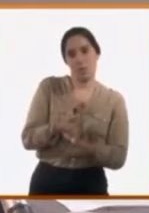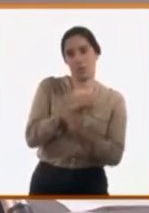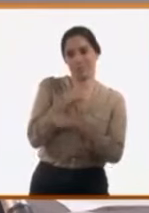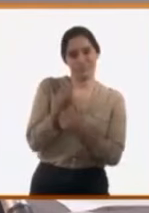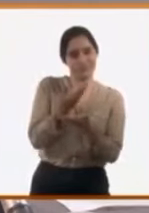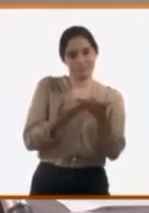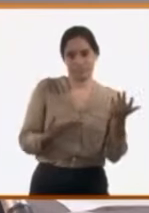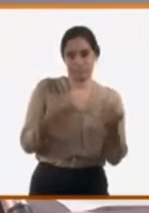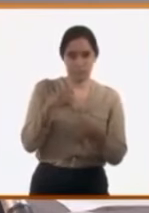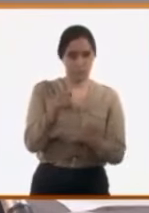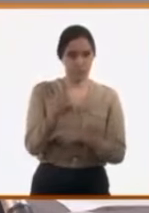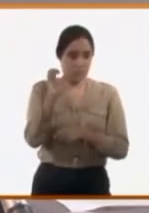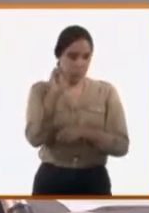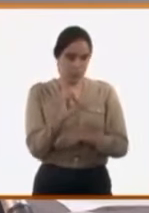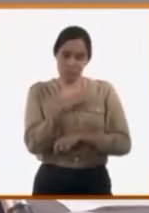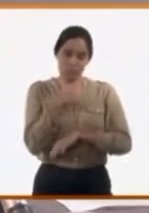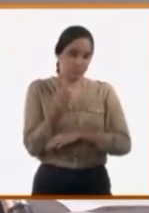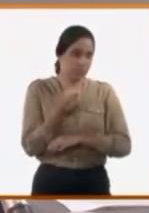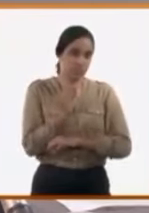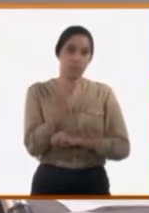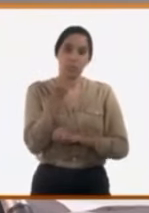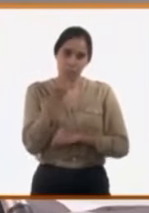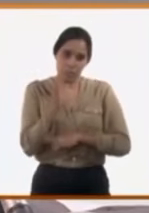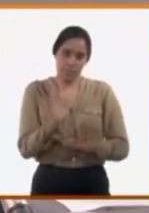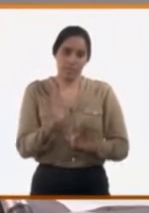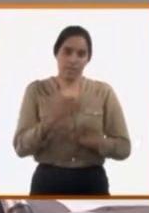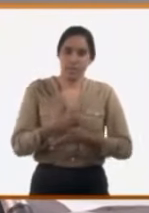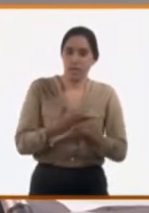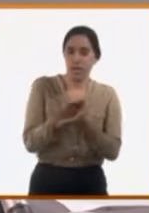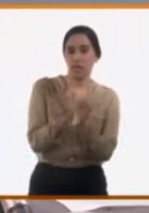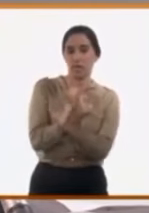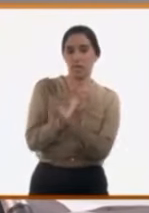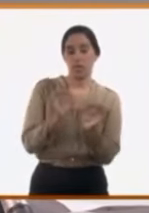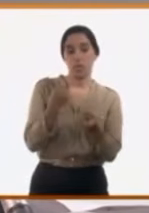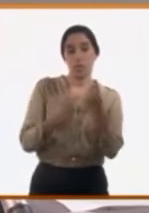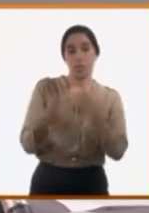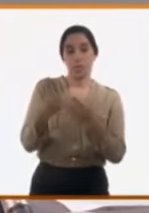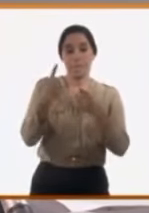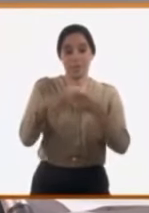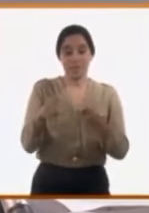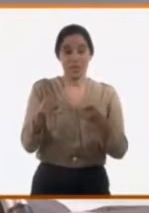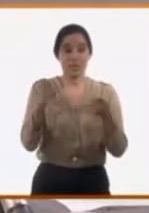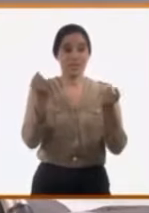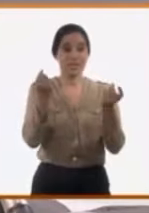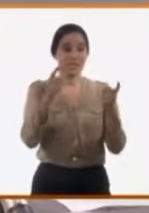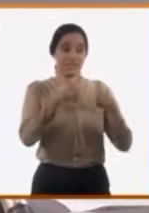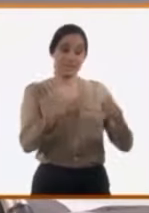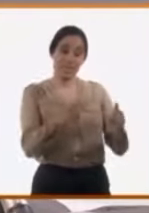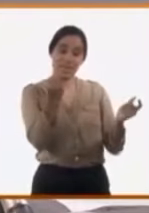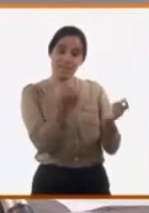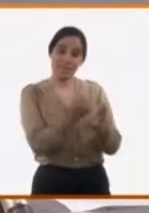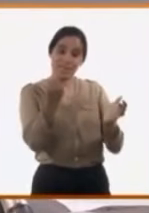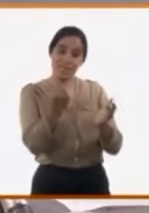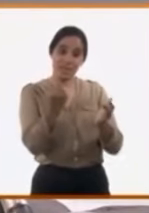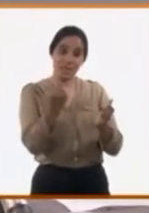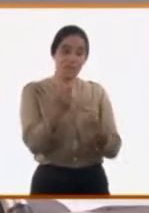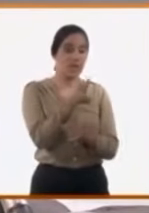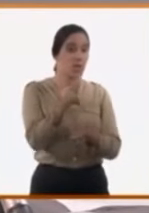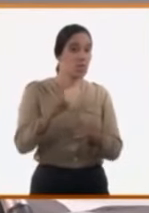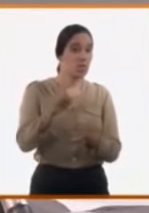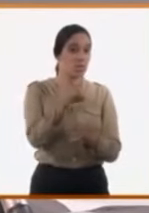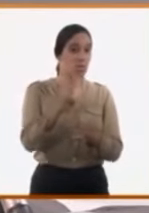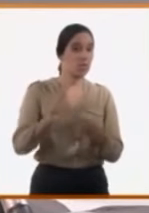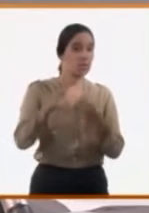concluida todos jóvenes con el con el certificado de preuniversitario concluido y la enseñanza preuniversitaria es para acceder a la